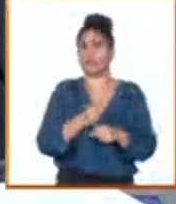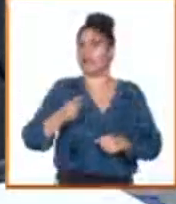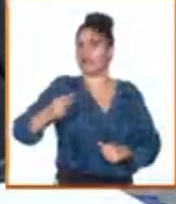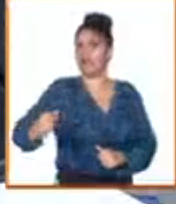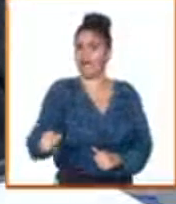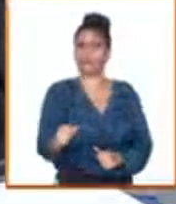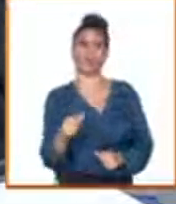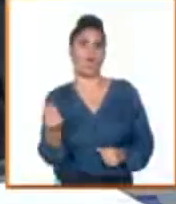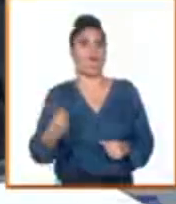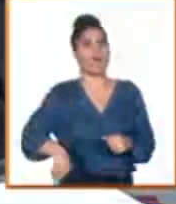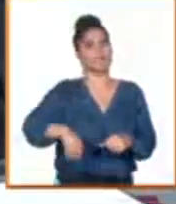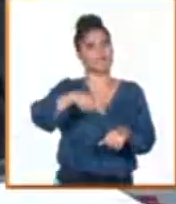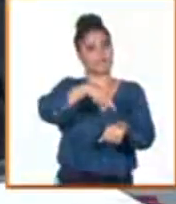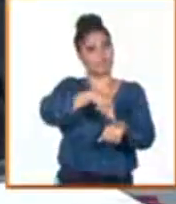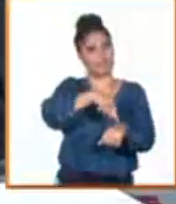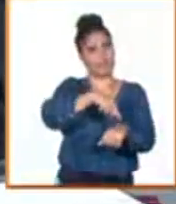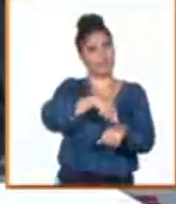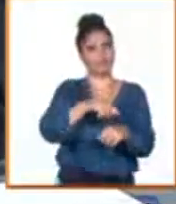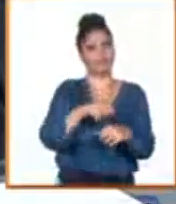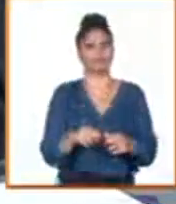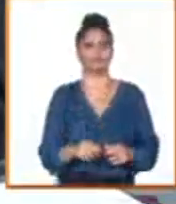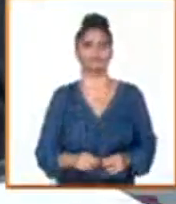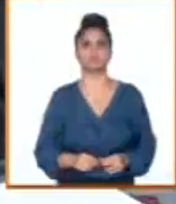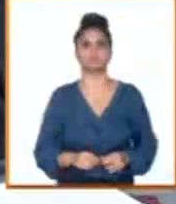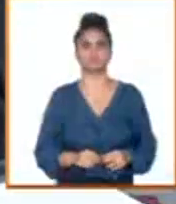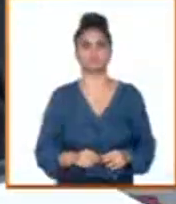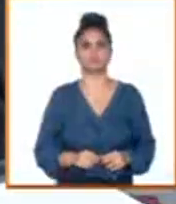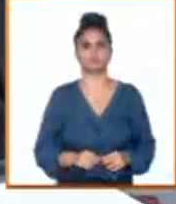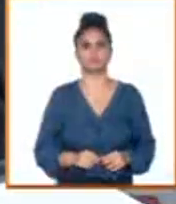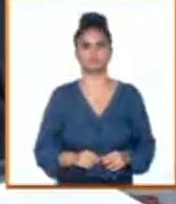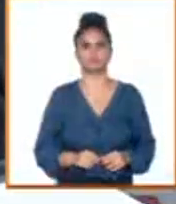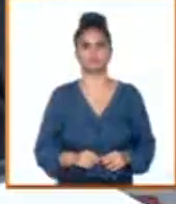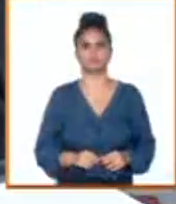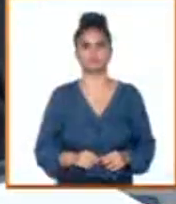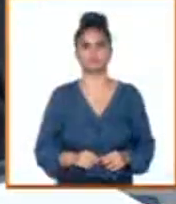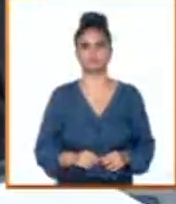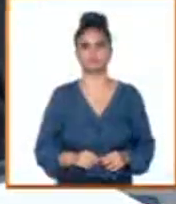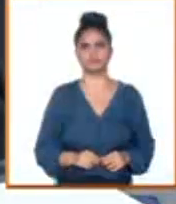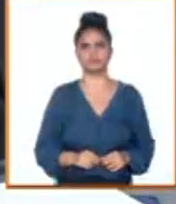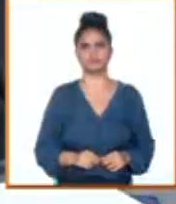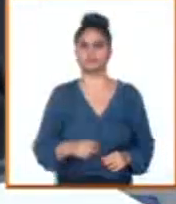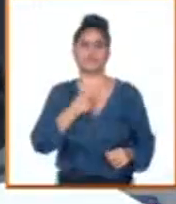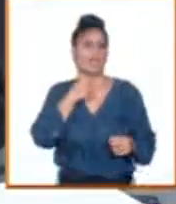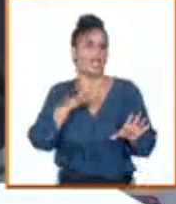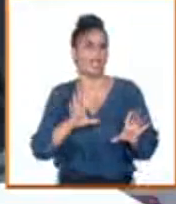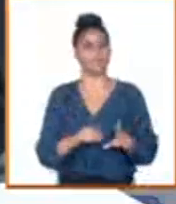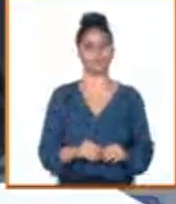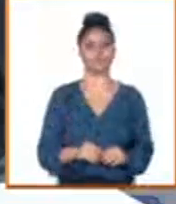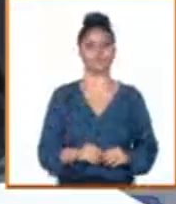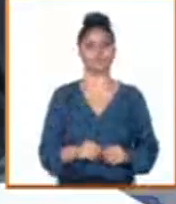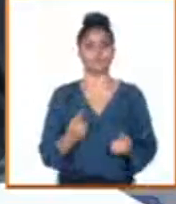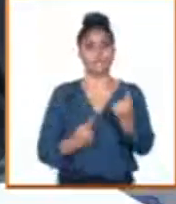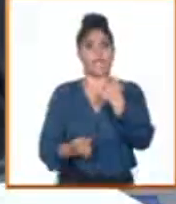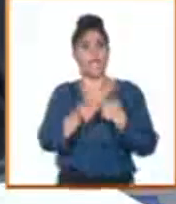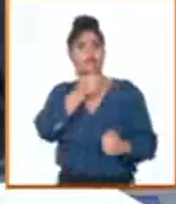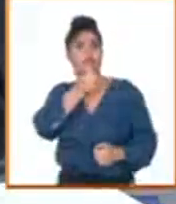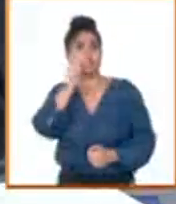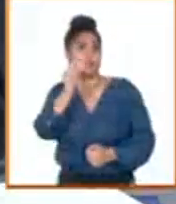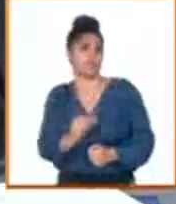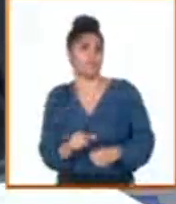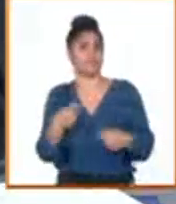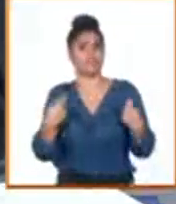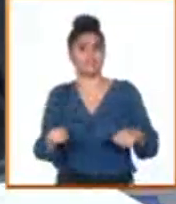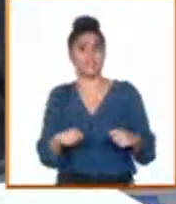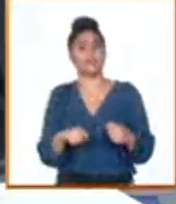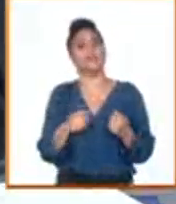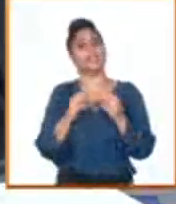ser oportuno cuando un periodista o un medio de comunicación le pide una información. Usted tiene que entregar una información veraz.